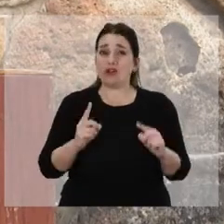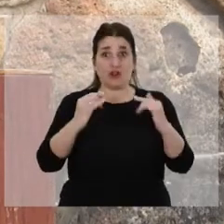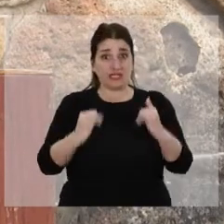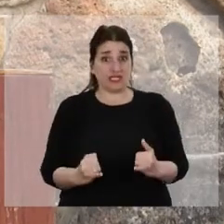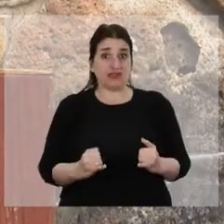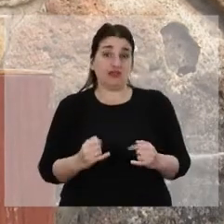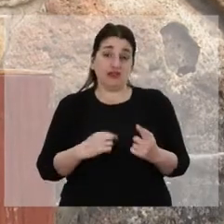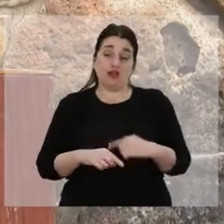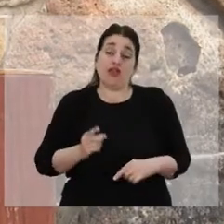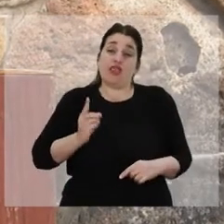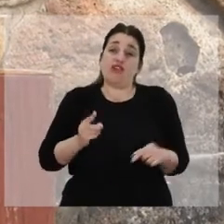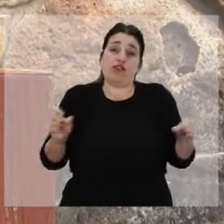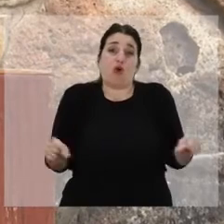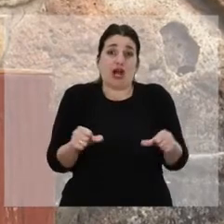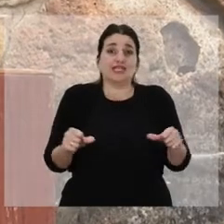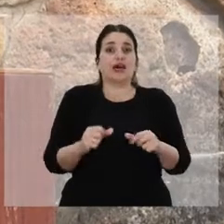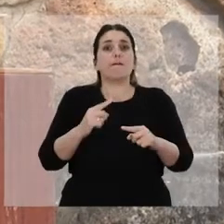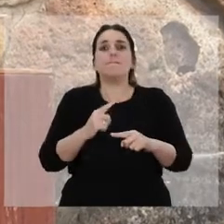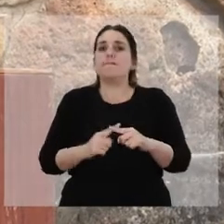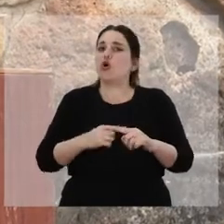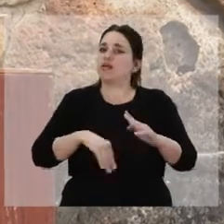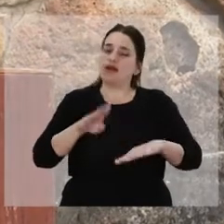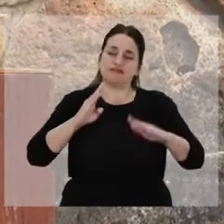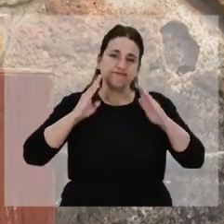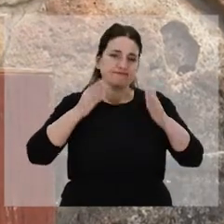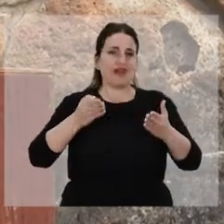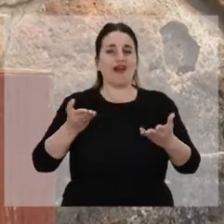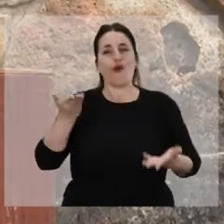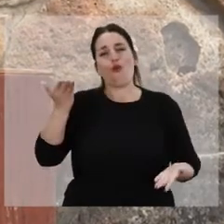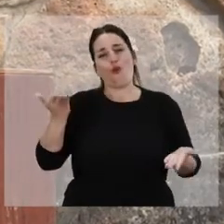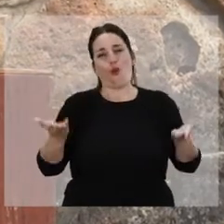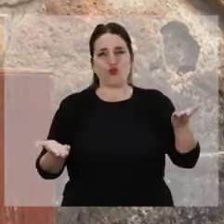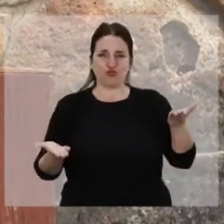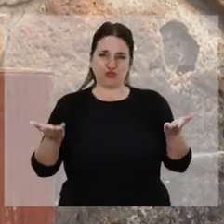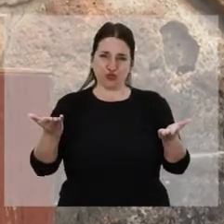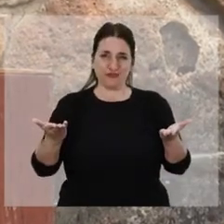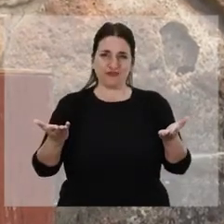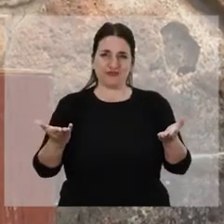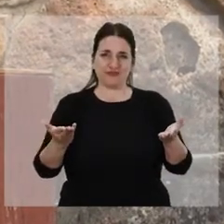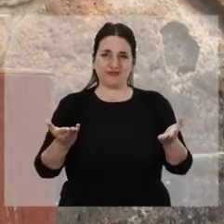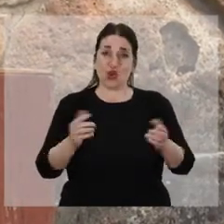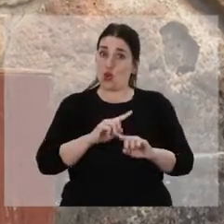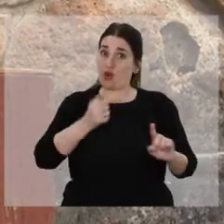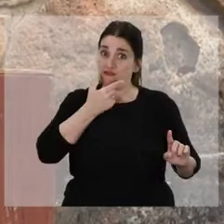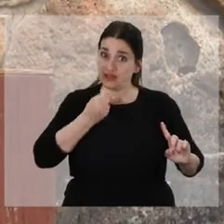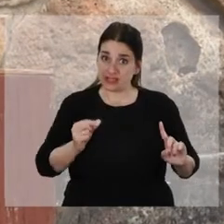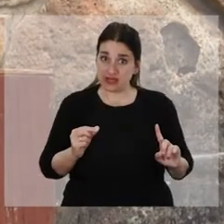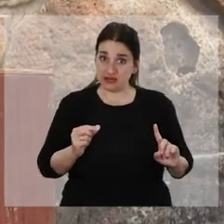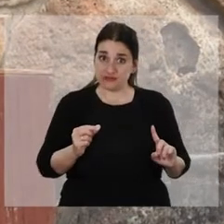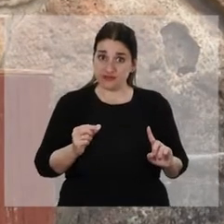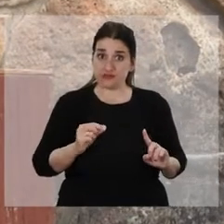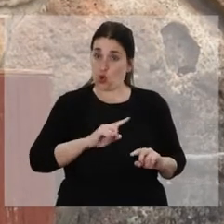incline, porque lo debe hacer, por la justicia. Vaya si será difícil ser